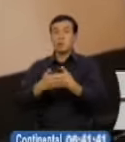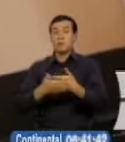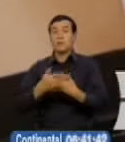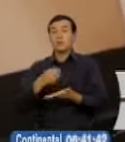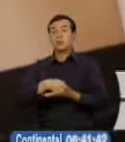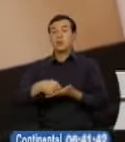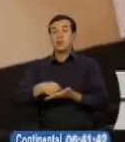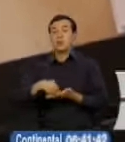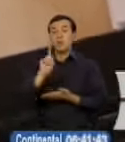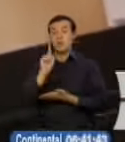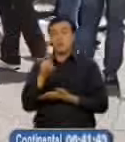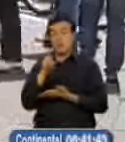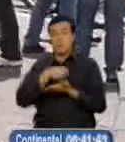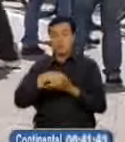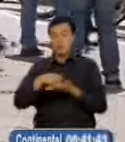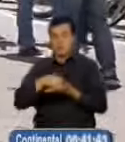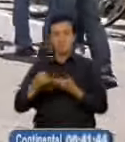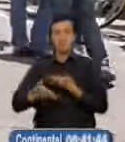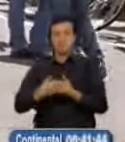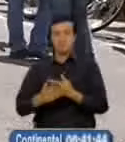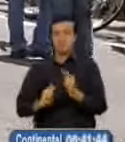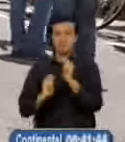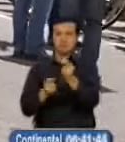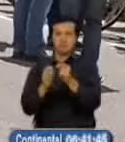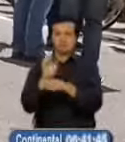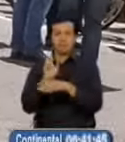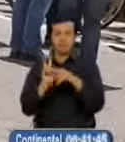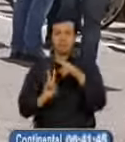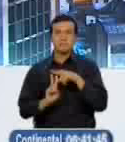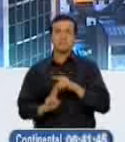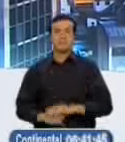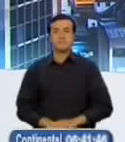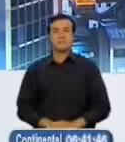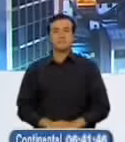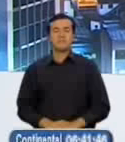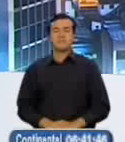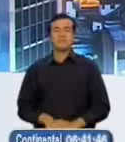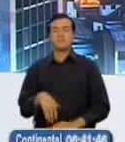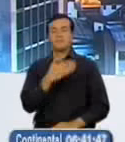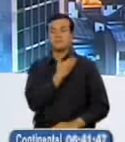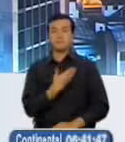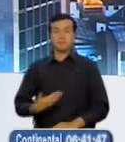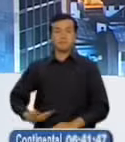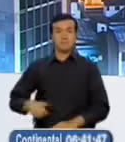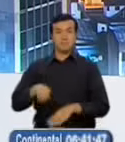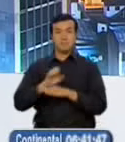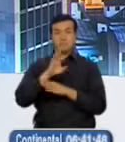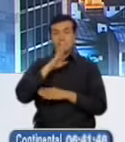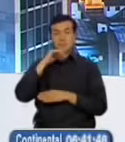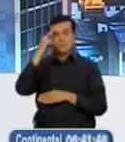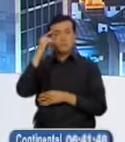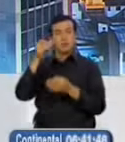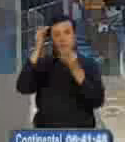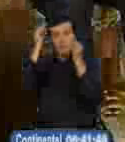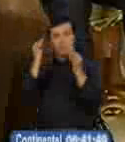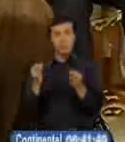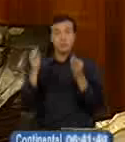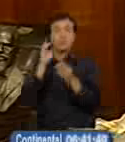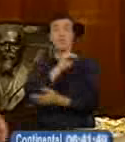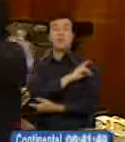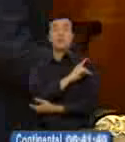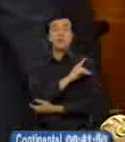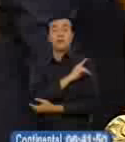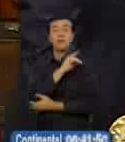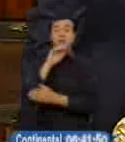más de 1.000 firmas de respaldo. Olga Velasco, Ecuador TV. El presidente de la República, Rafael Correa, recibió a una delegación